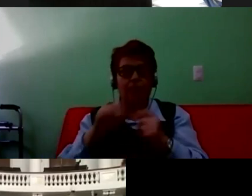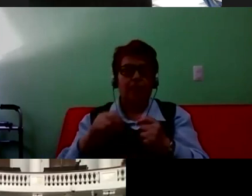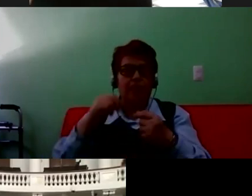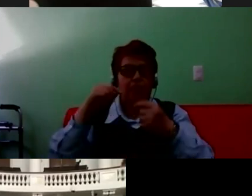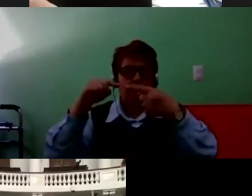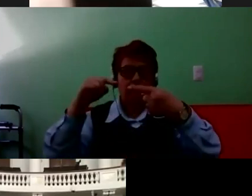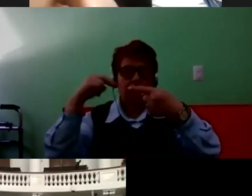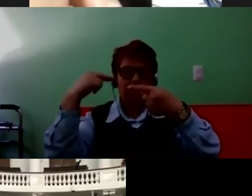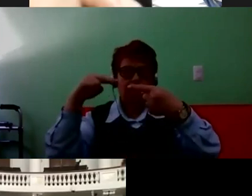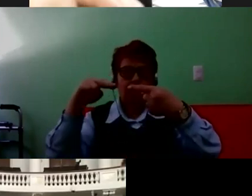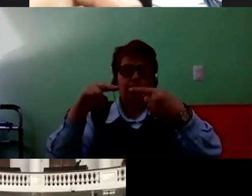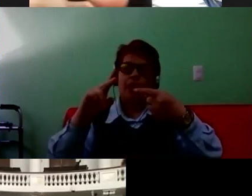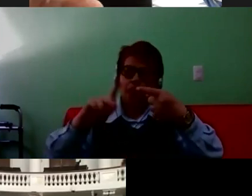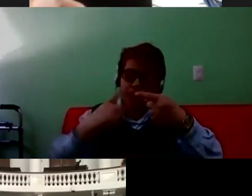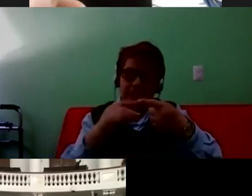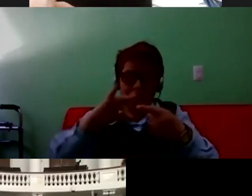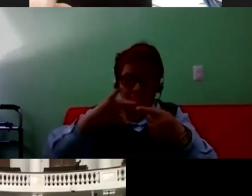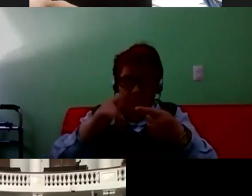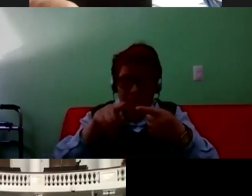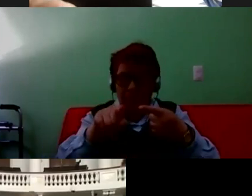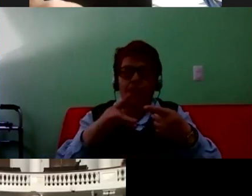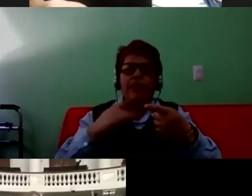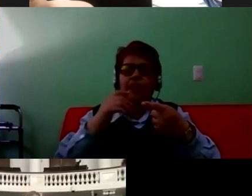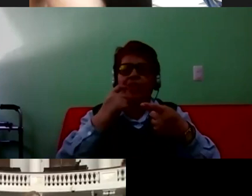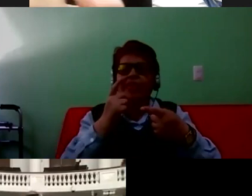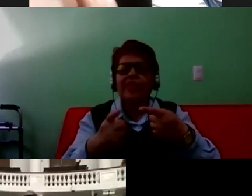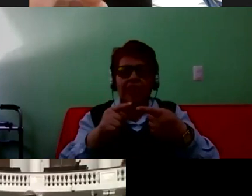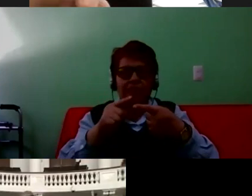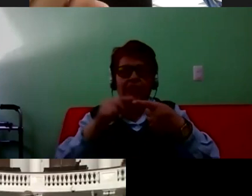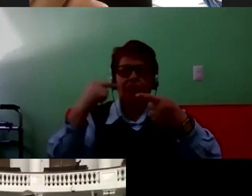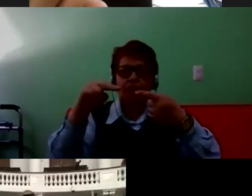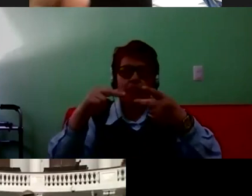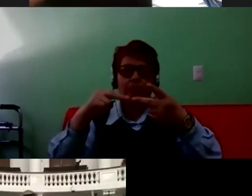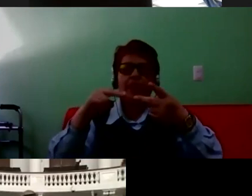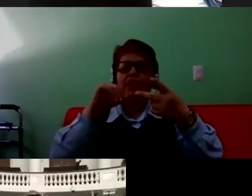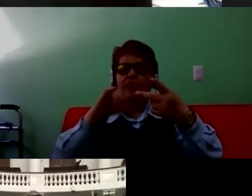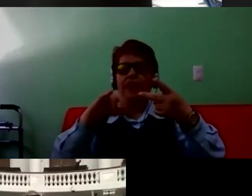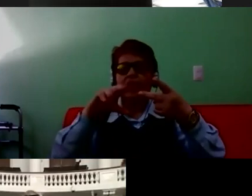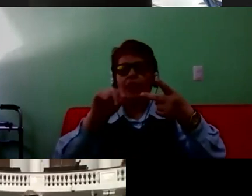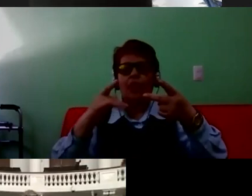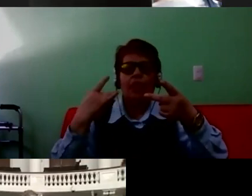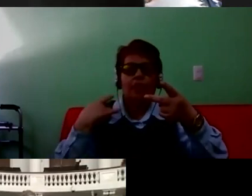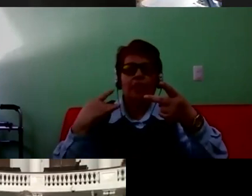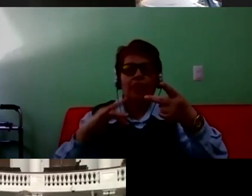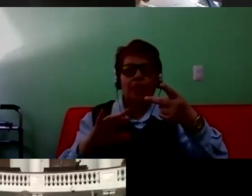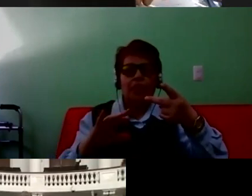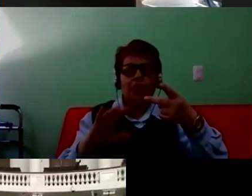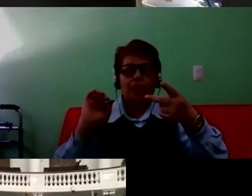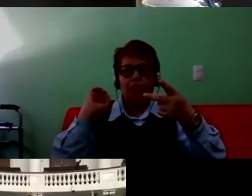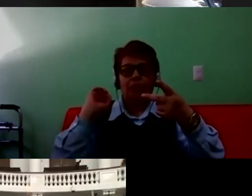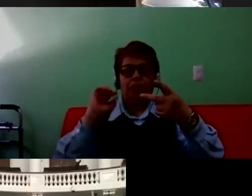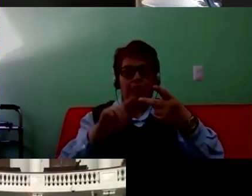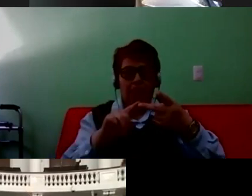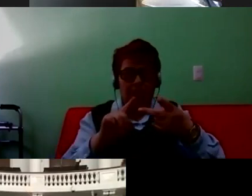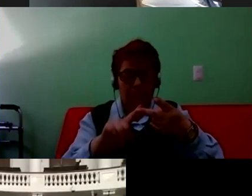nombrando. Agradeceré nuevamente el sentido de su voto para aprobar que se obvie la lectura de